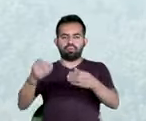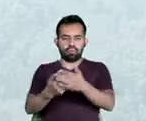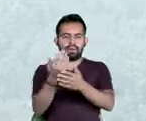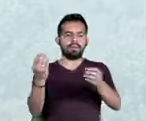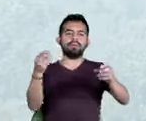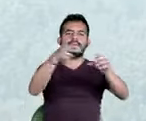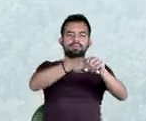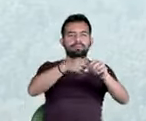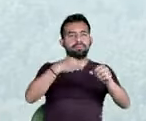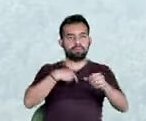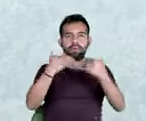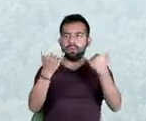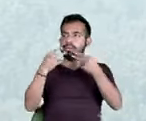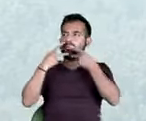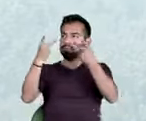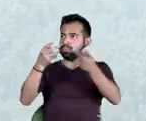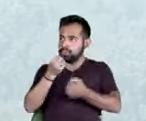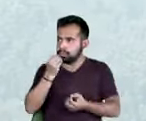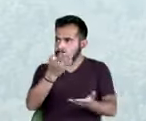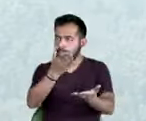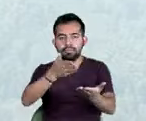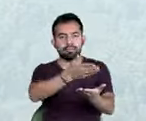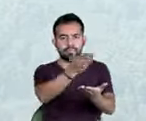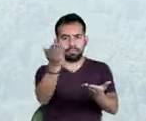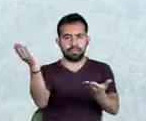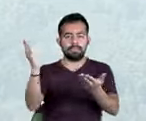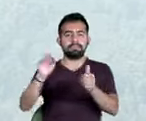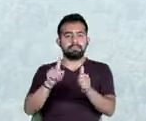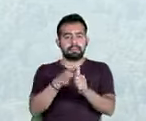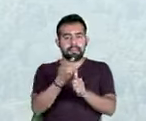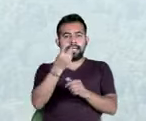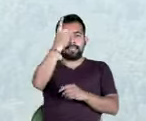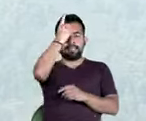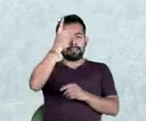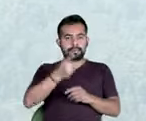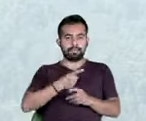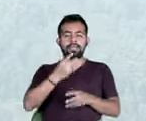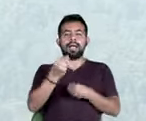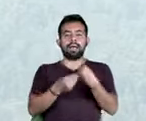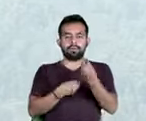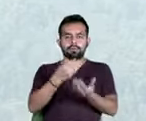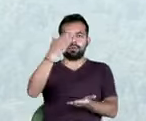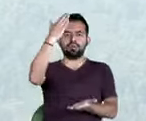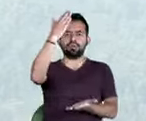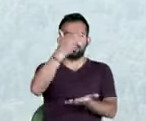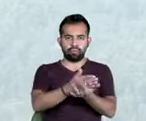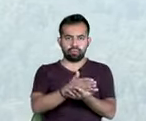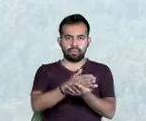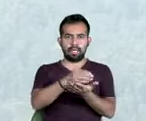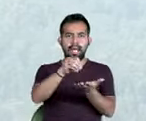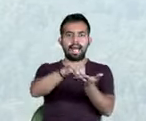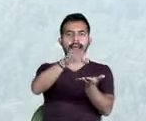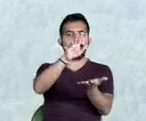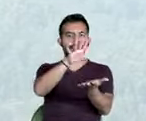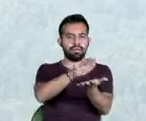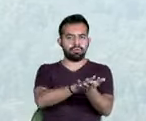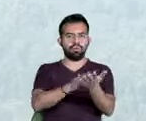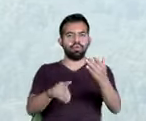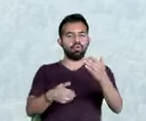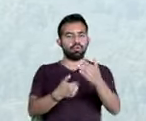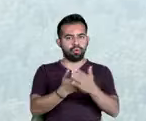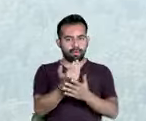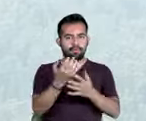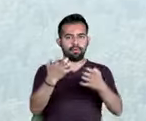medios de comunicación y a la ciudadanía, de las primeras decisiones será suspender la aplicación de ese nuevo estatuto